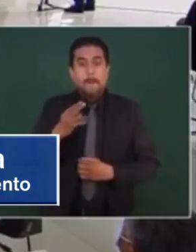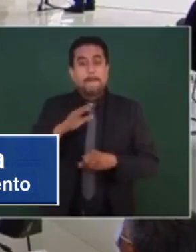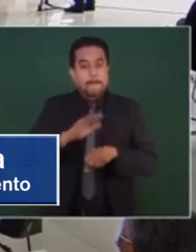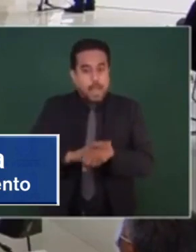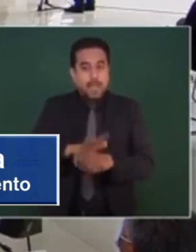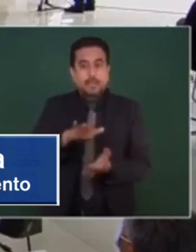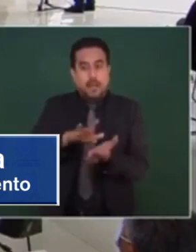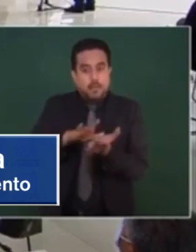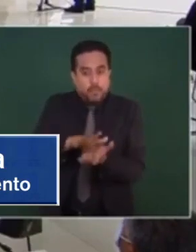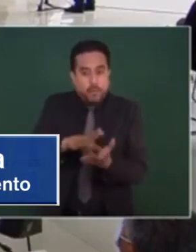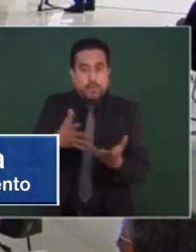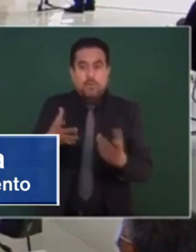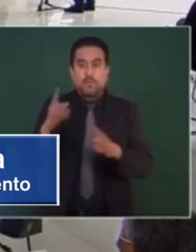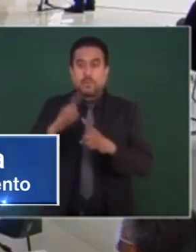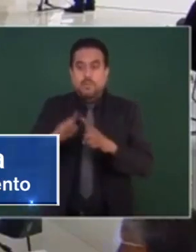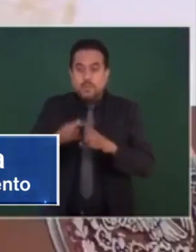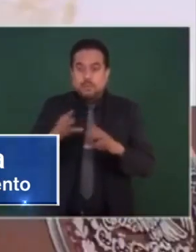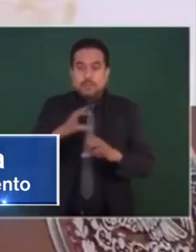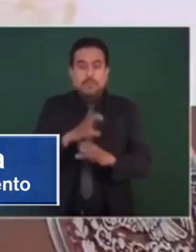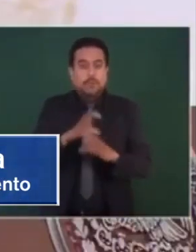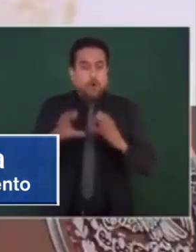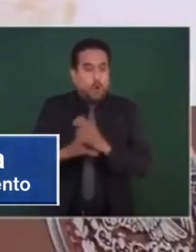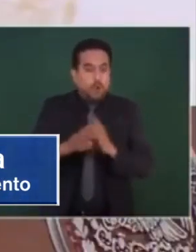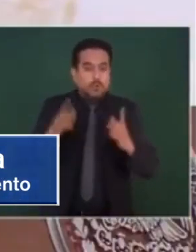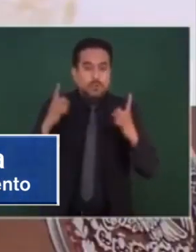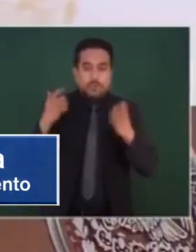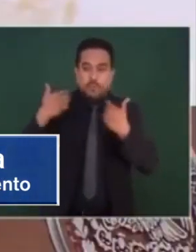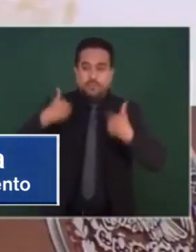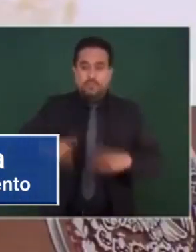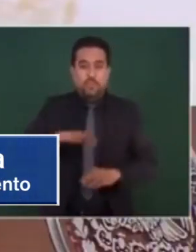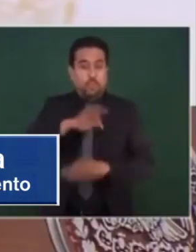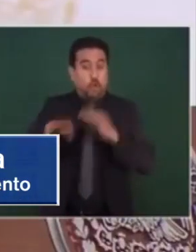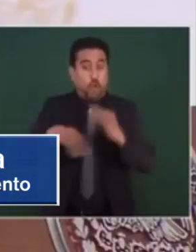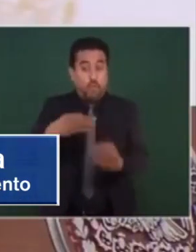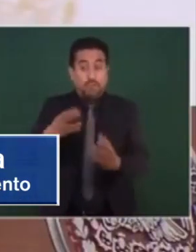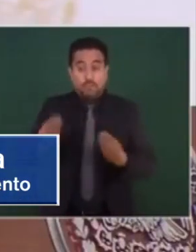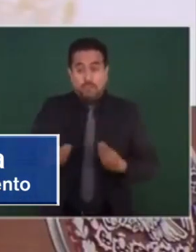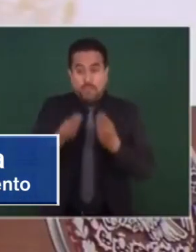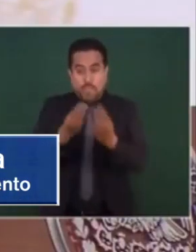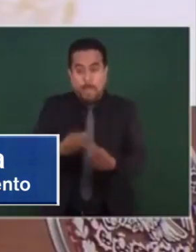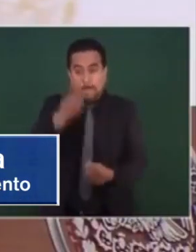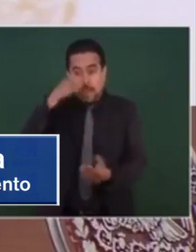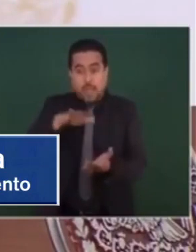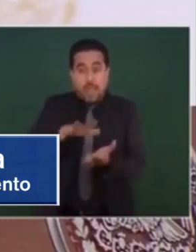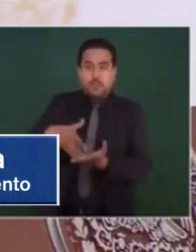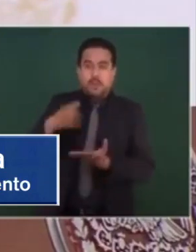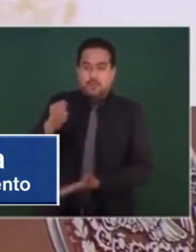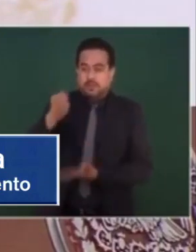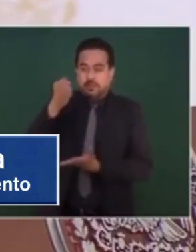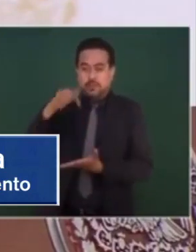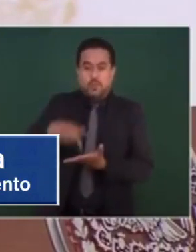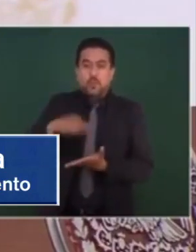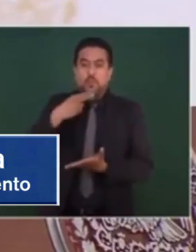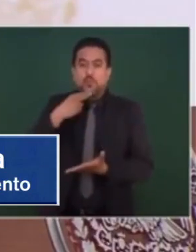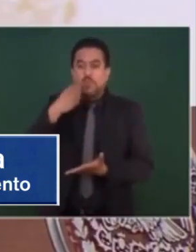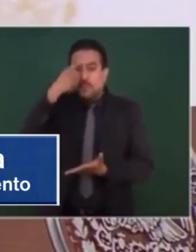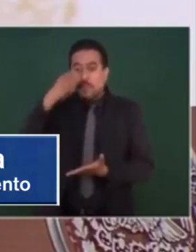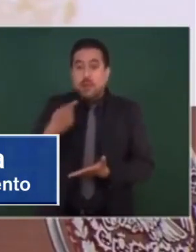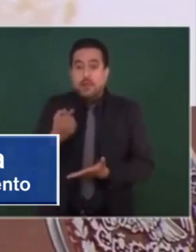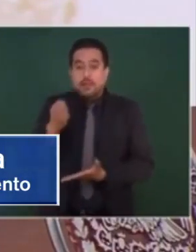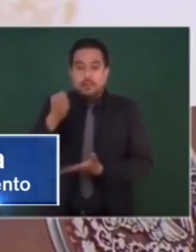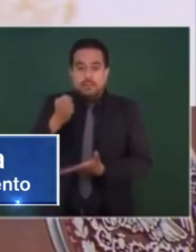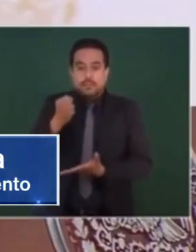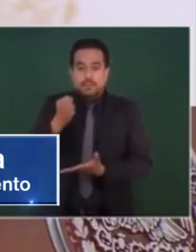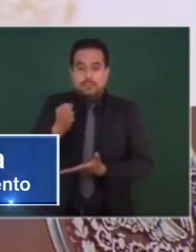apoyos de equipos de todo para estos municipios en donde hay más homicidios dolosos en caso de que la federación